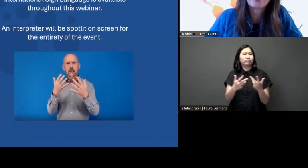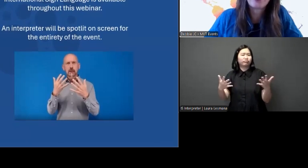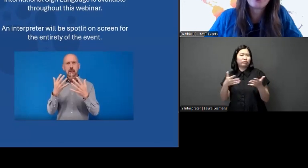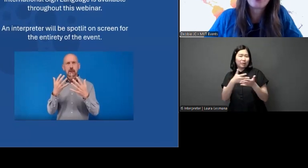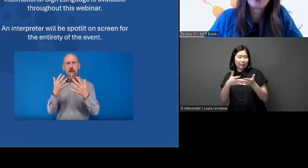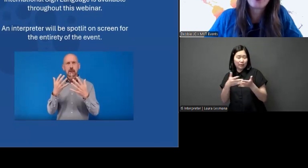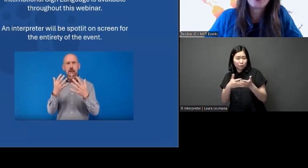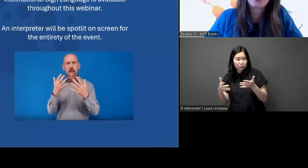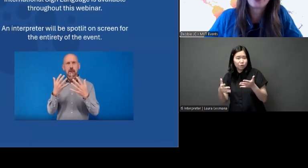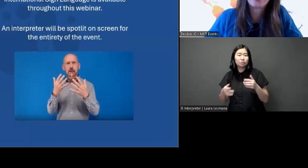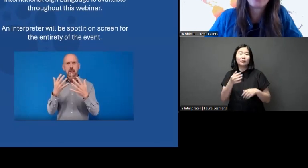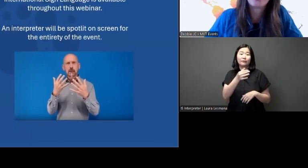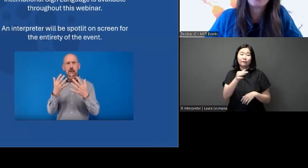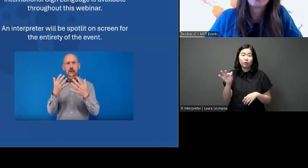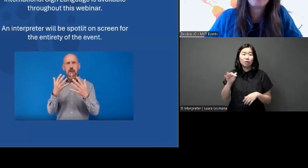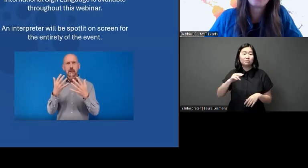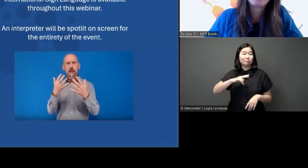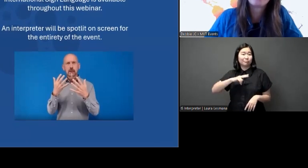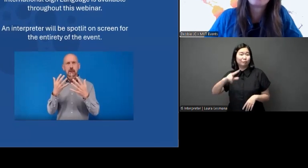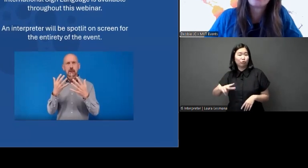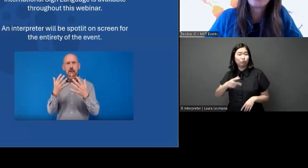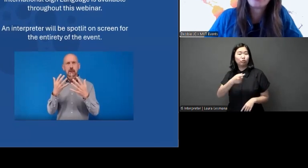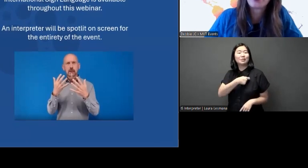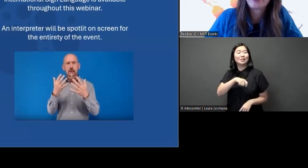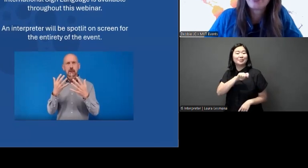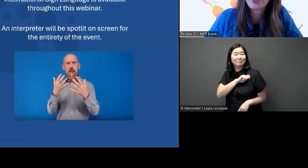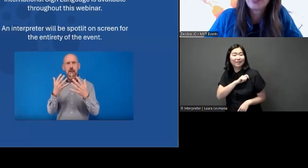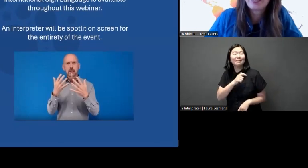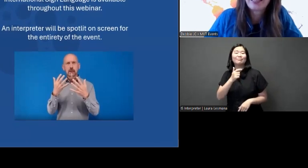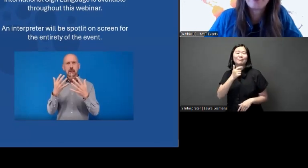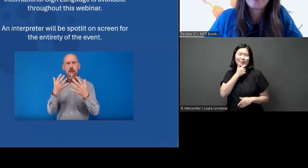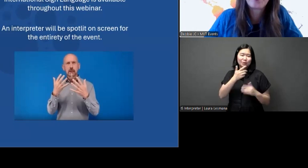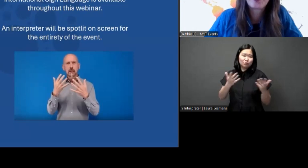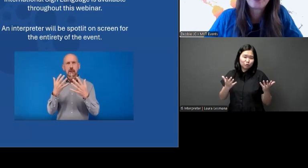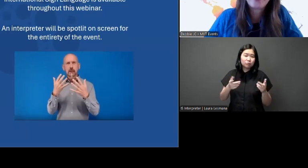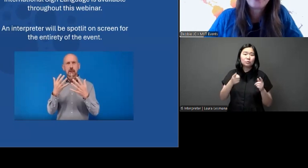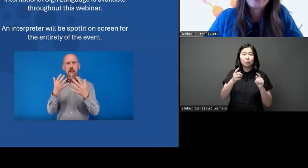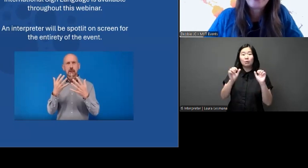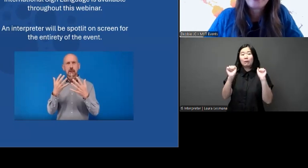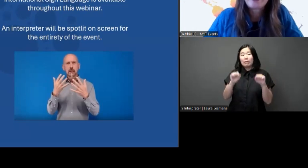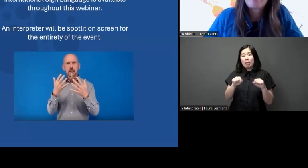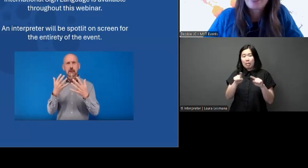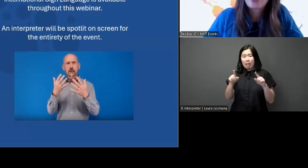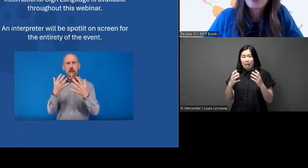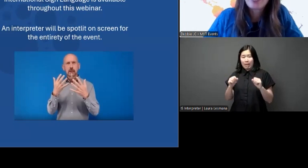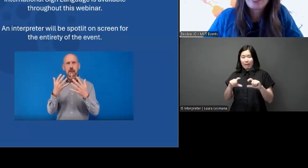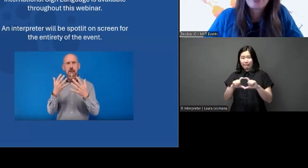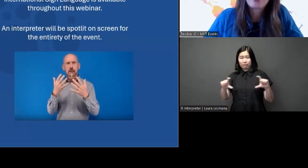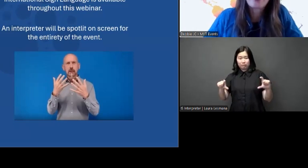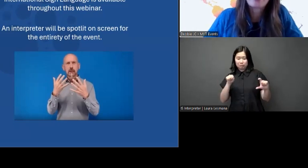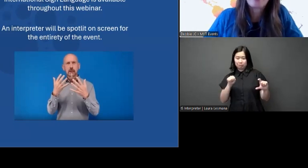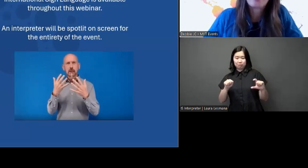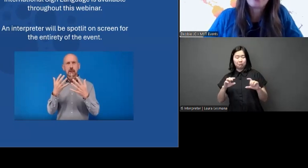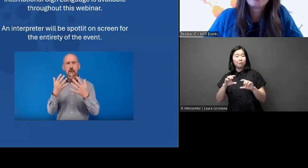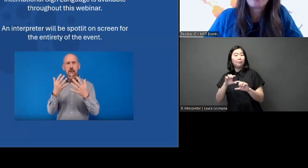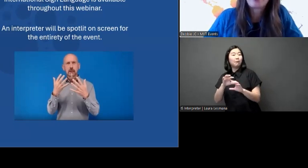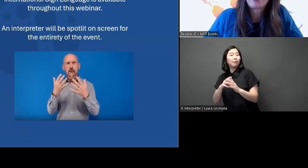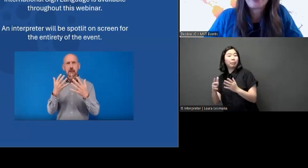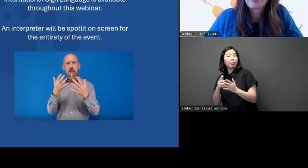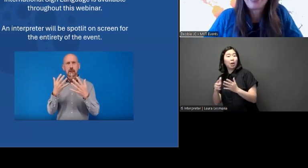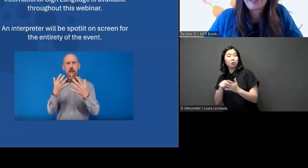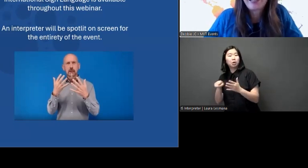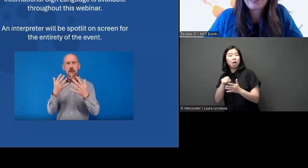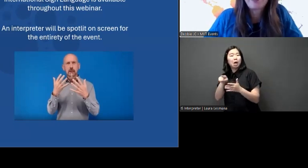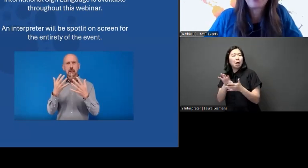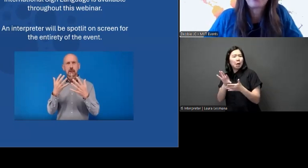escuchar. Interprétation dans les options de la réunion de Zoom et sélectionner le canal français. Y para escuchar la versión española, Para se puede escuchar